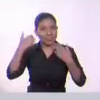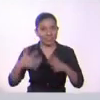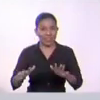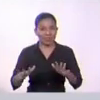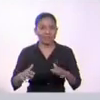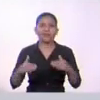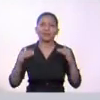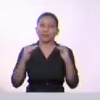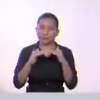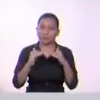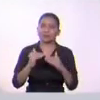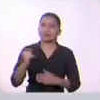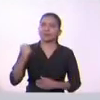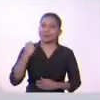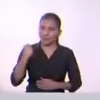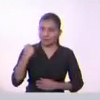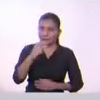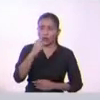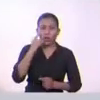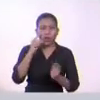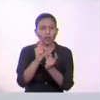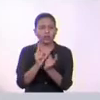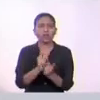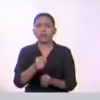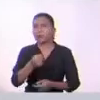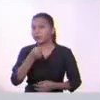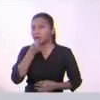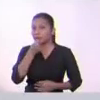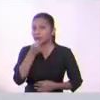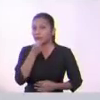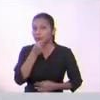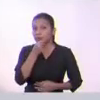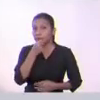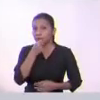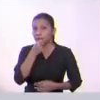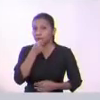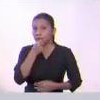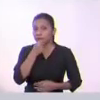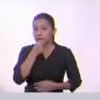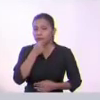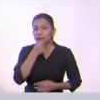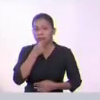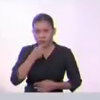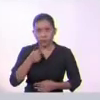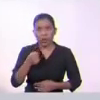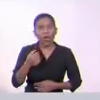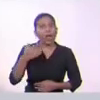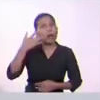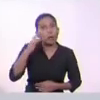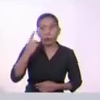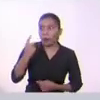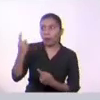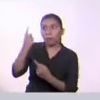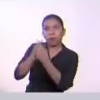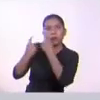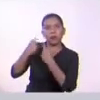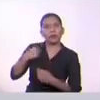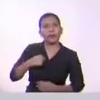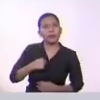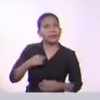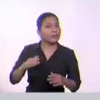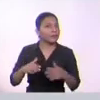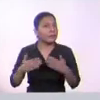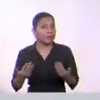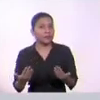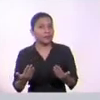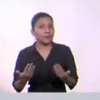también es importante conocer información si somos nosotros a quienes van a entrevistar. En ese